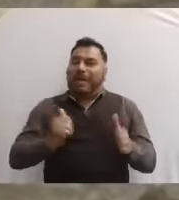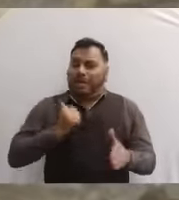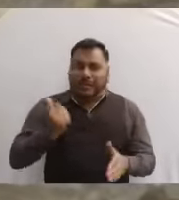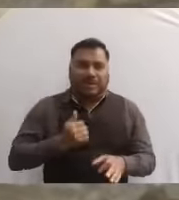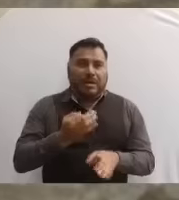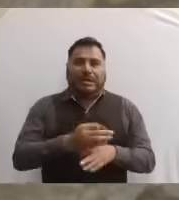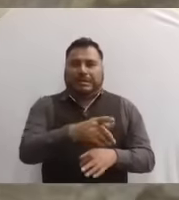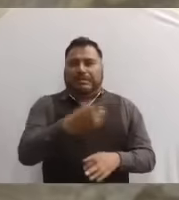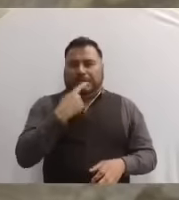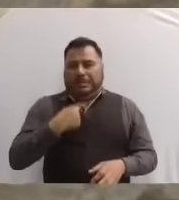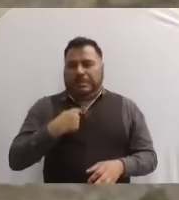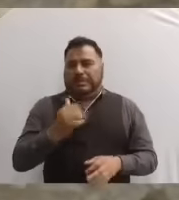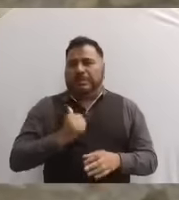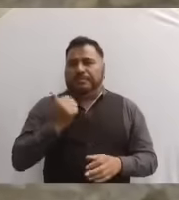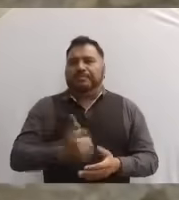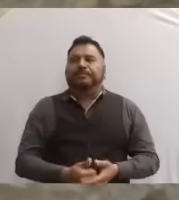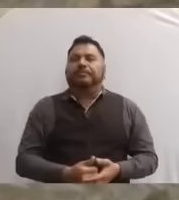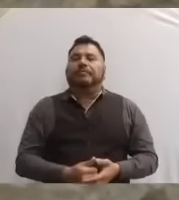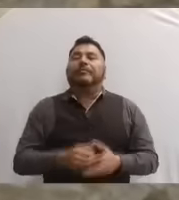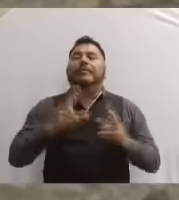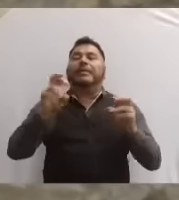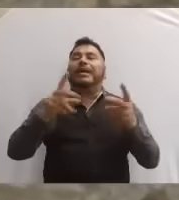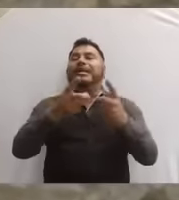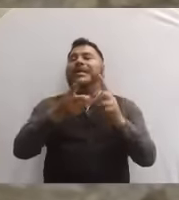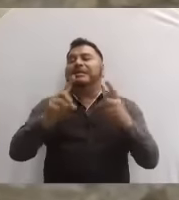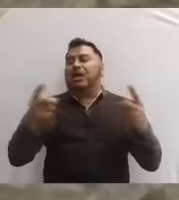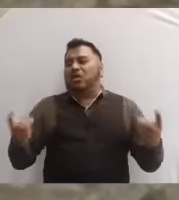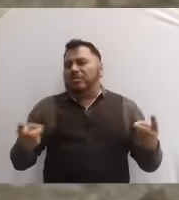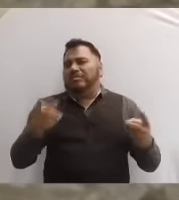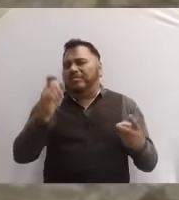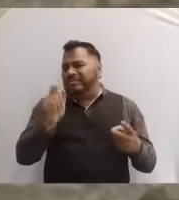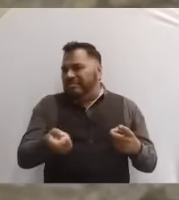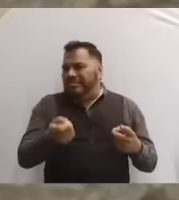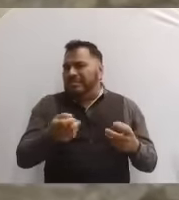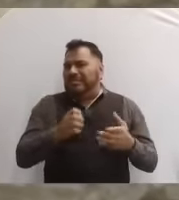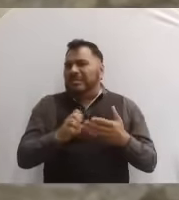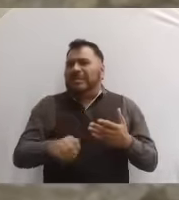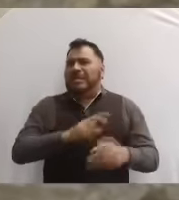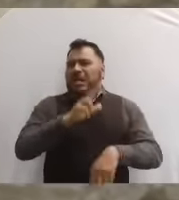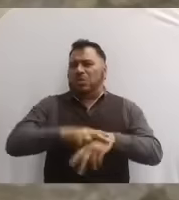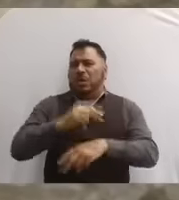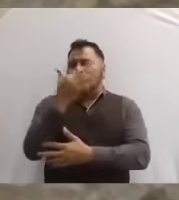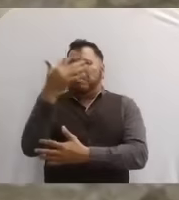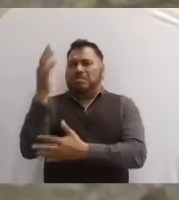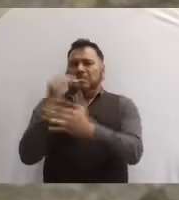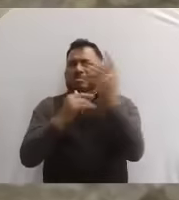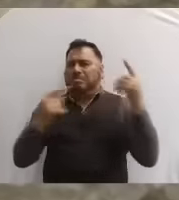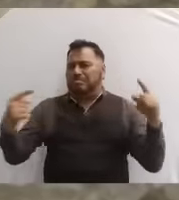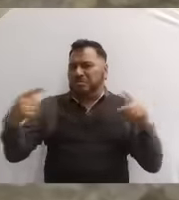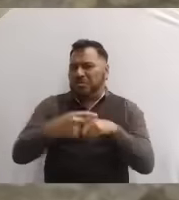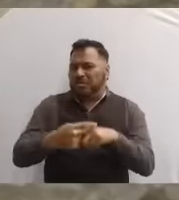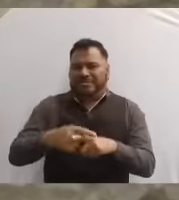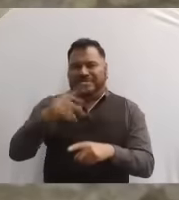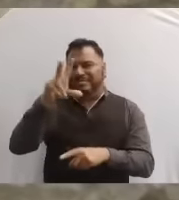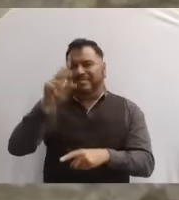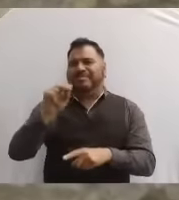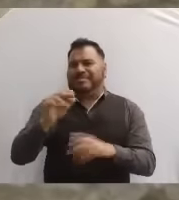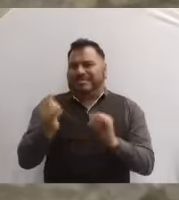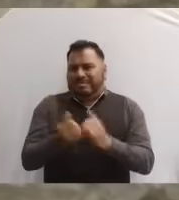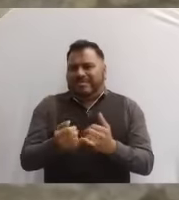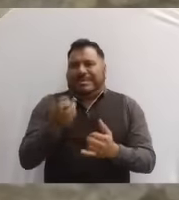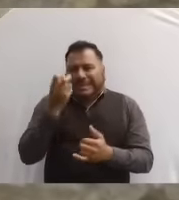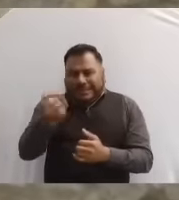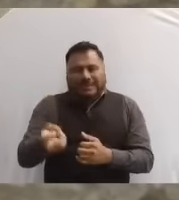me lo dijeron aquí. El desarrollo no tiene que ir en contra del medio ambiente. Esa es